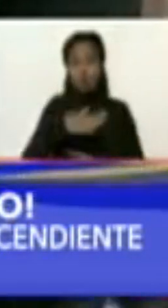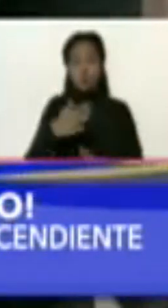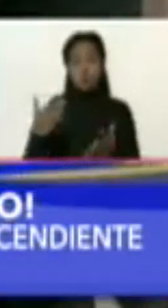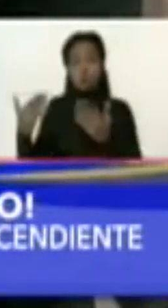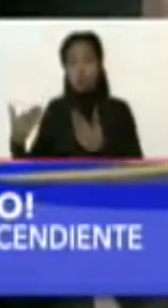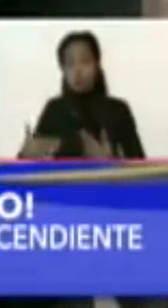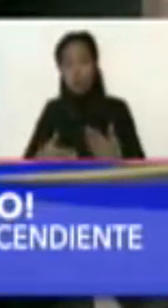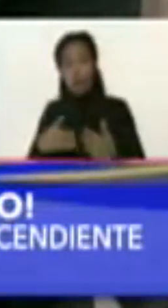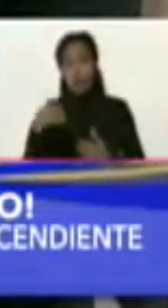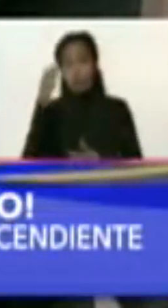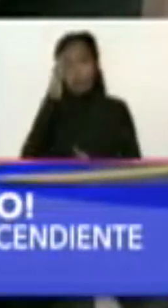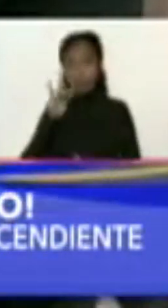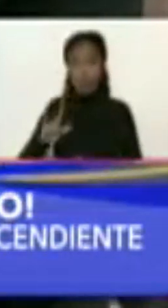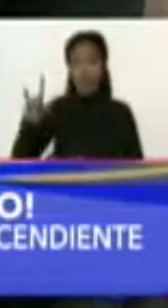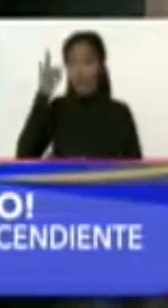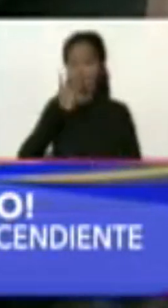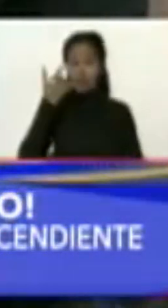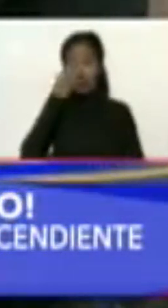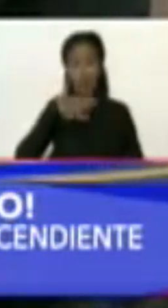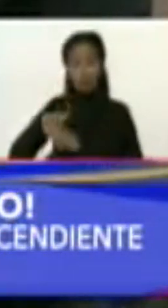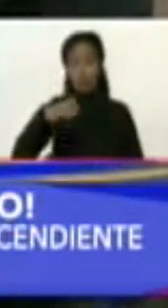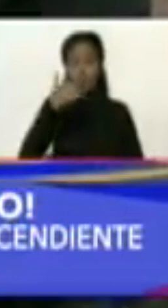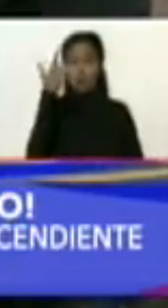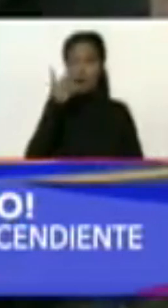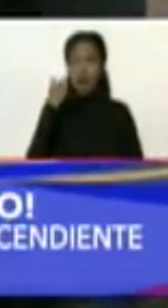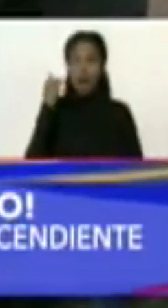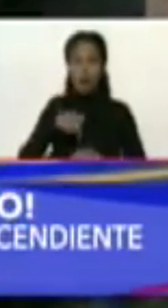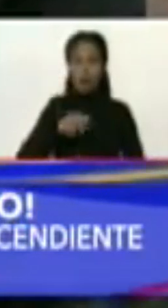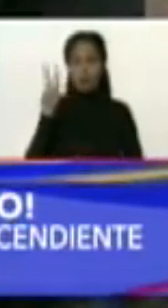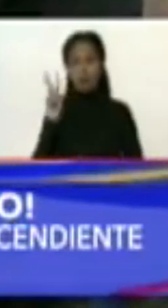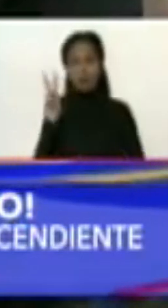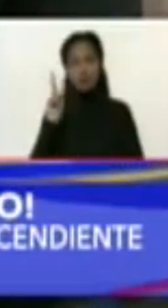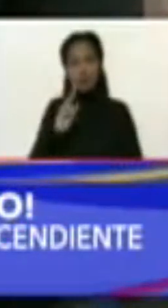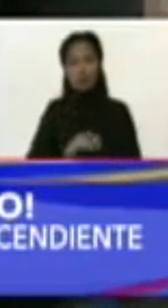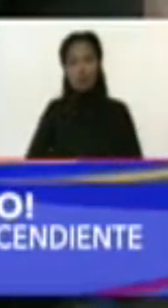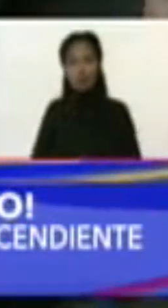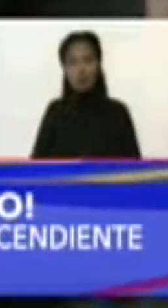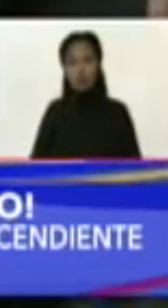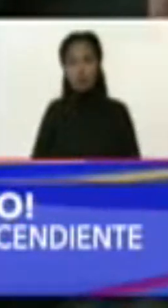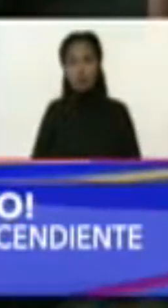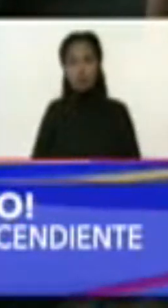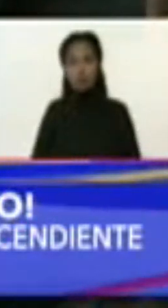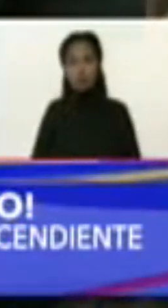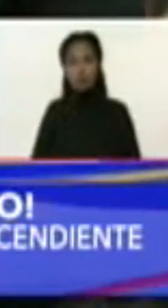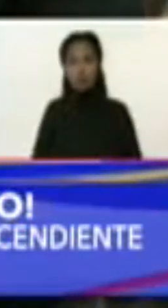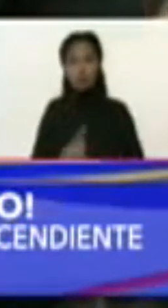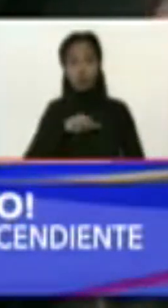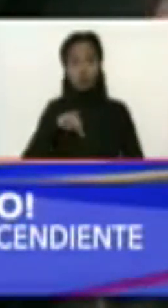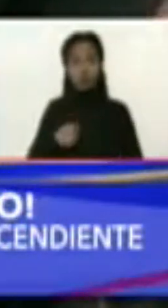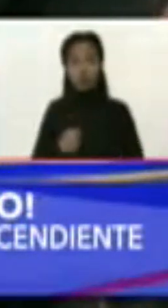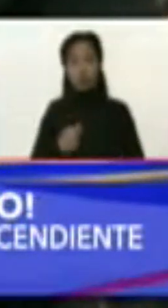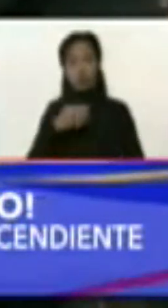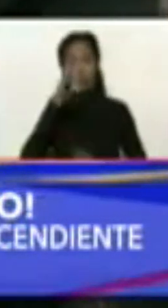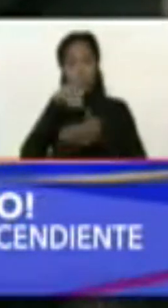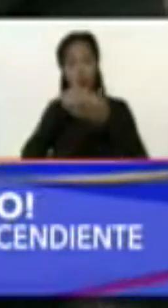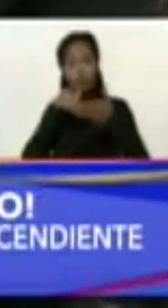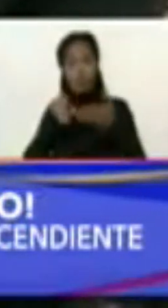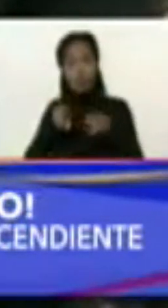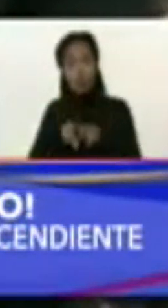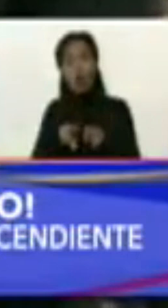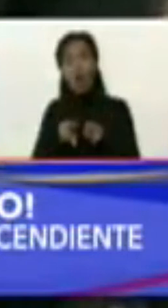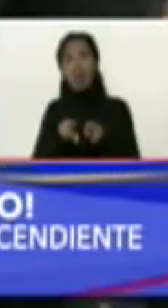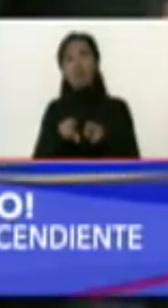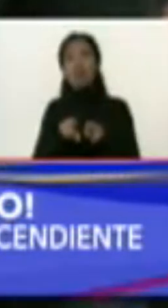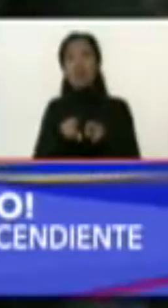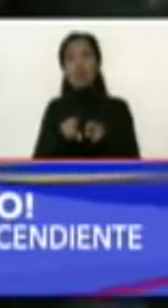diáspora africana y el pueblo africano aquí en Venezuela. Nous baptisons congrès ça. Nosotros bautizamos este congreso.